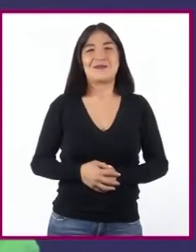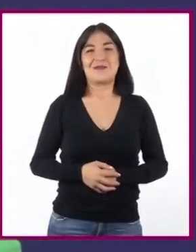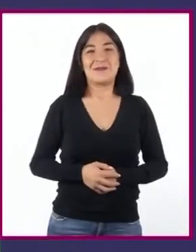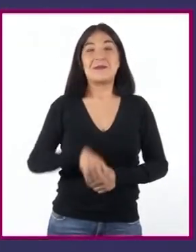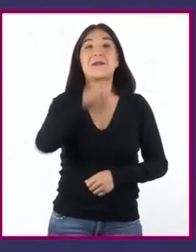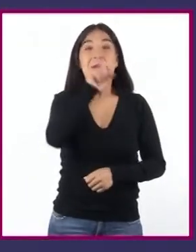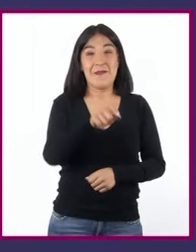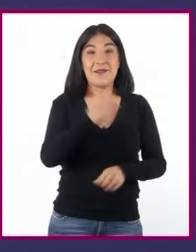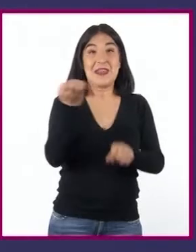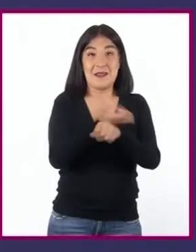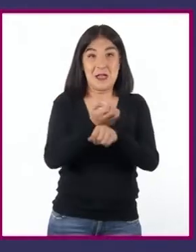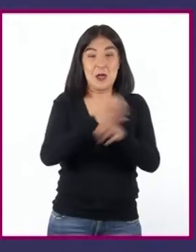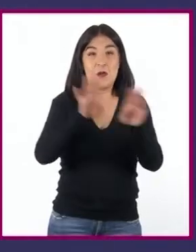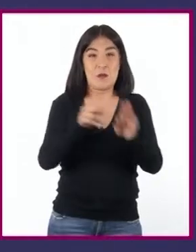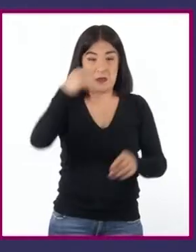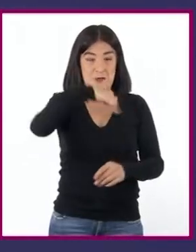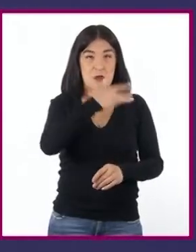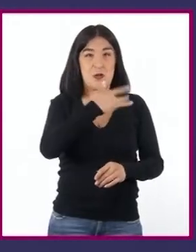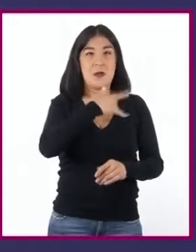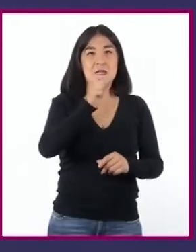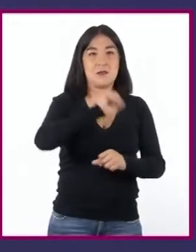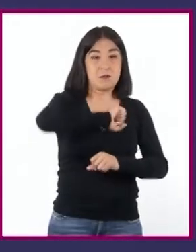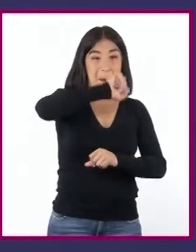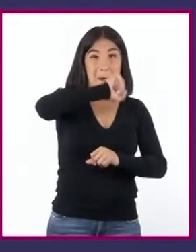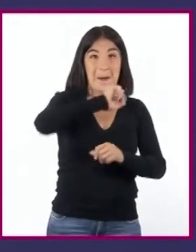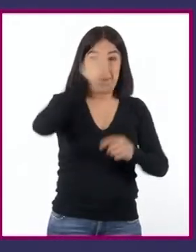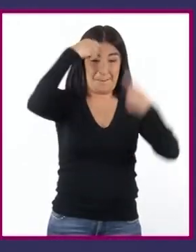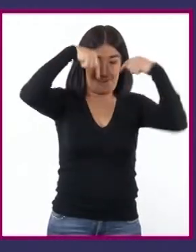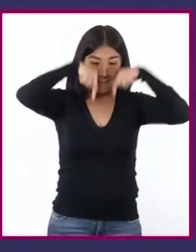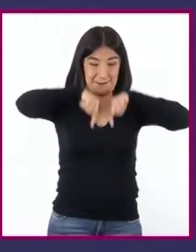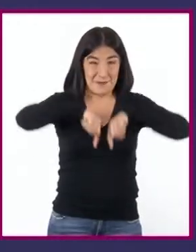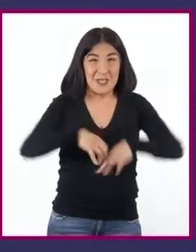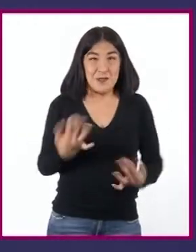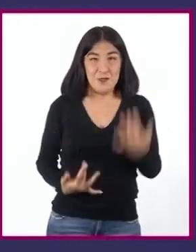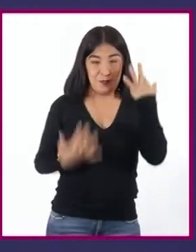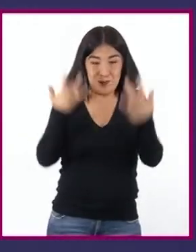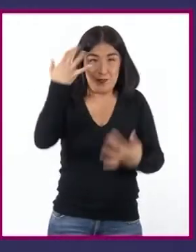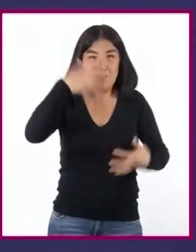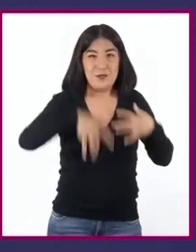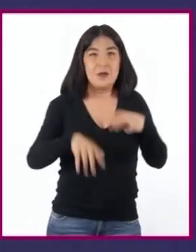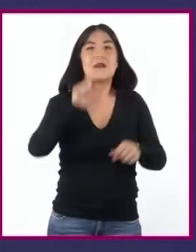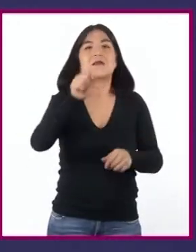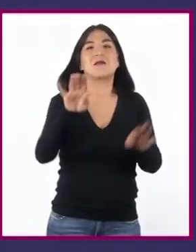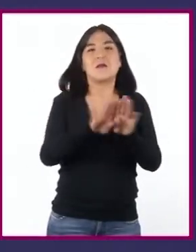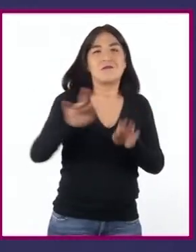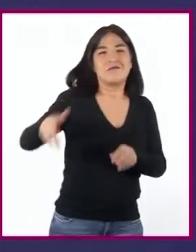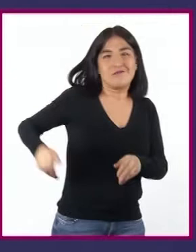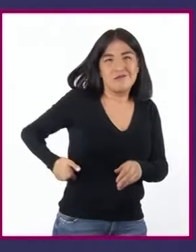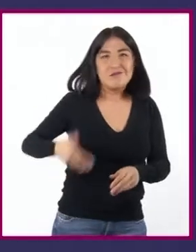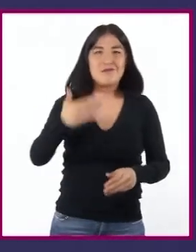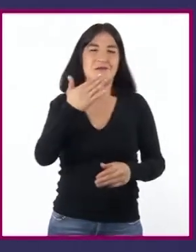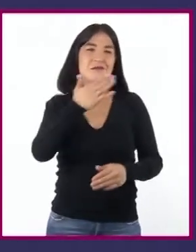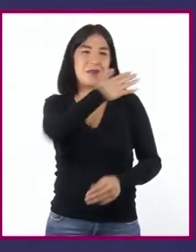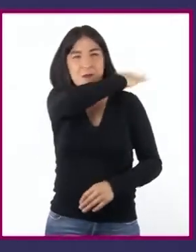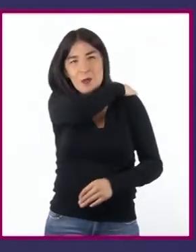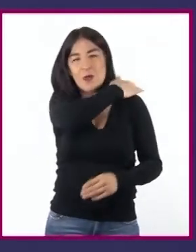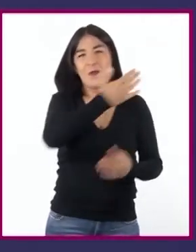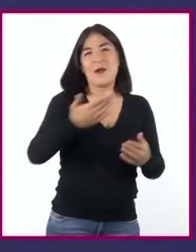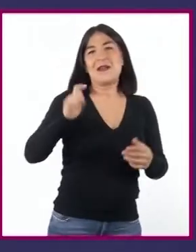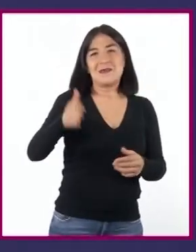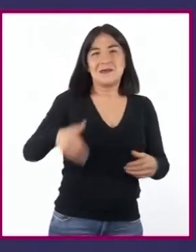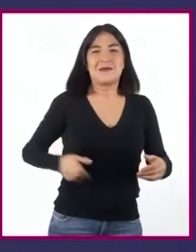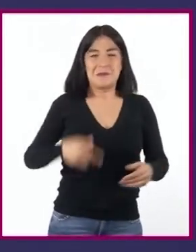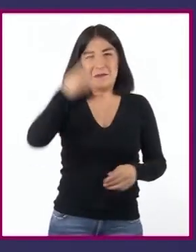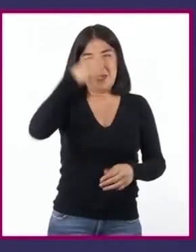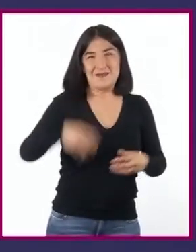la sangre bombeada por el corazón recoge los desechos para poder llevarlos a algunos órganos que los van a eliminar del